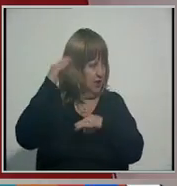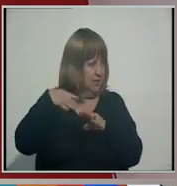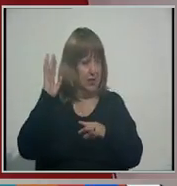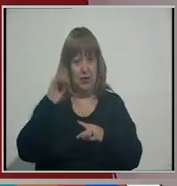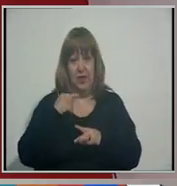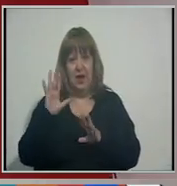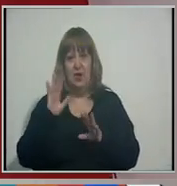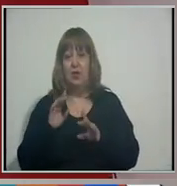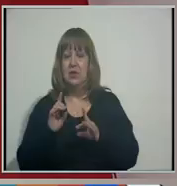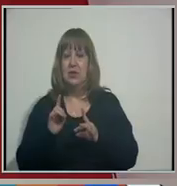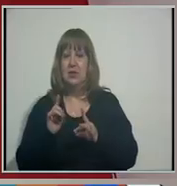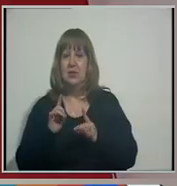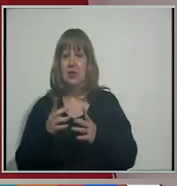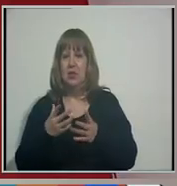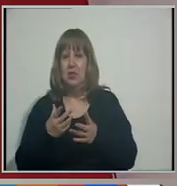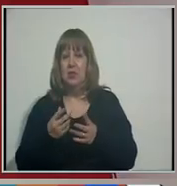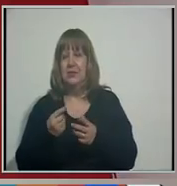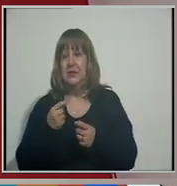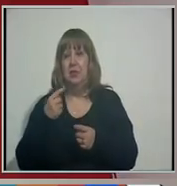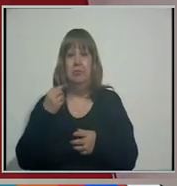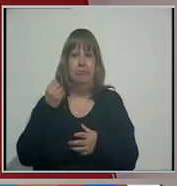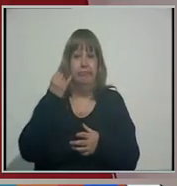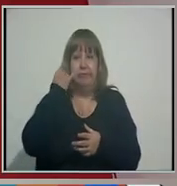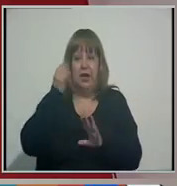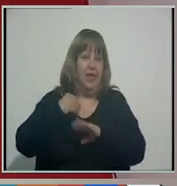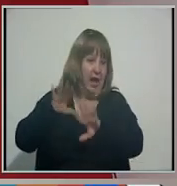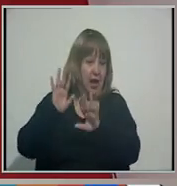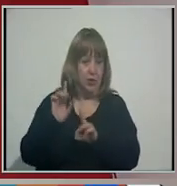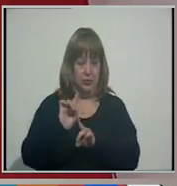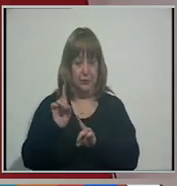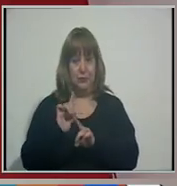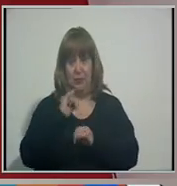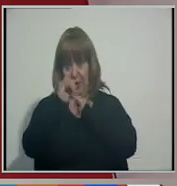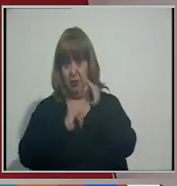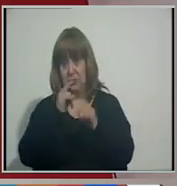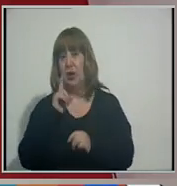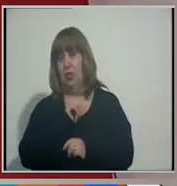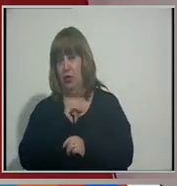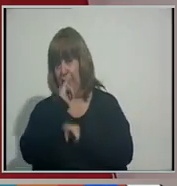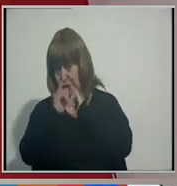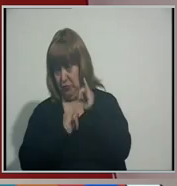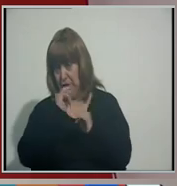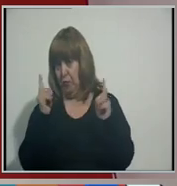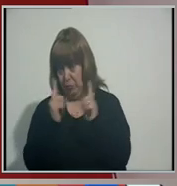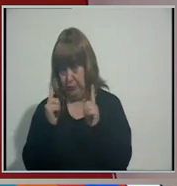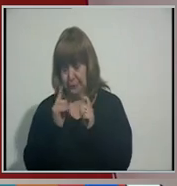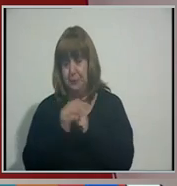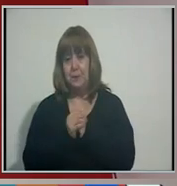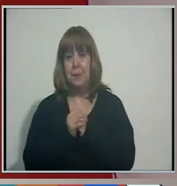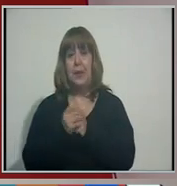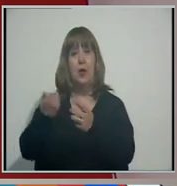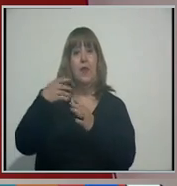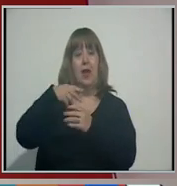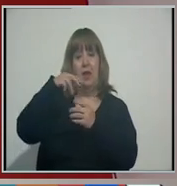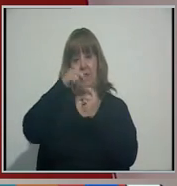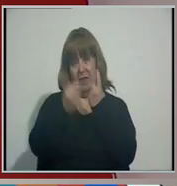por algo será. Uh-huh. No, el por algo será no ayuda a nadie. Cuento una anécdota que es muy dolorosa, pero es cortita. Nos donan bananas de un